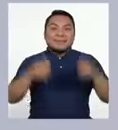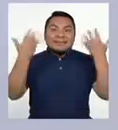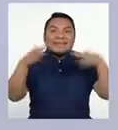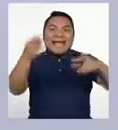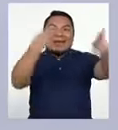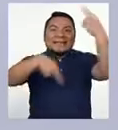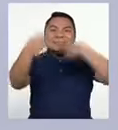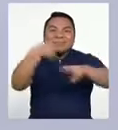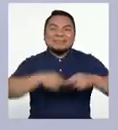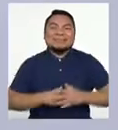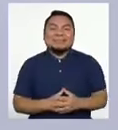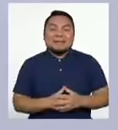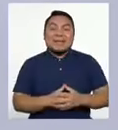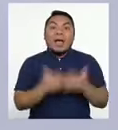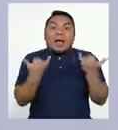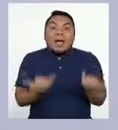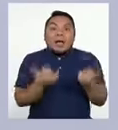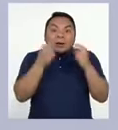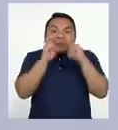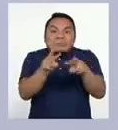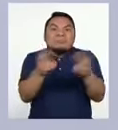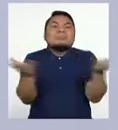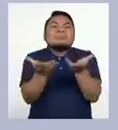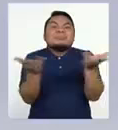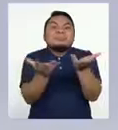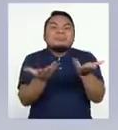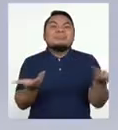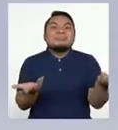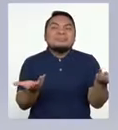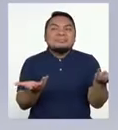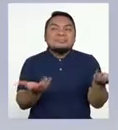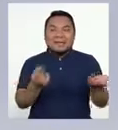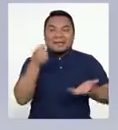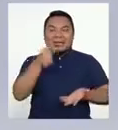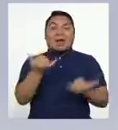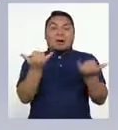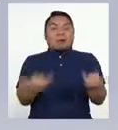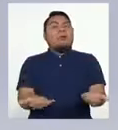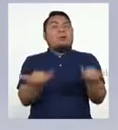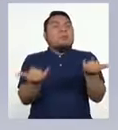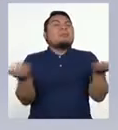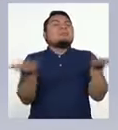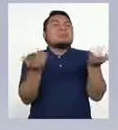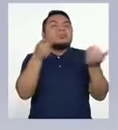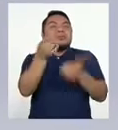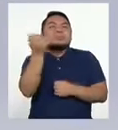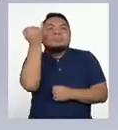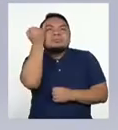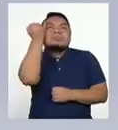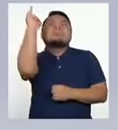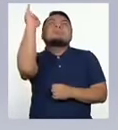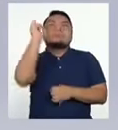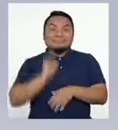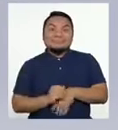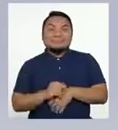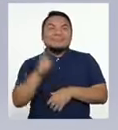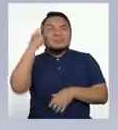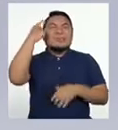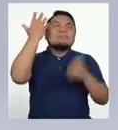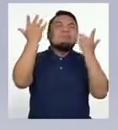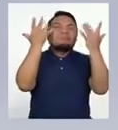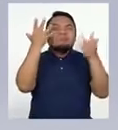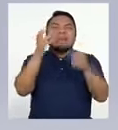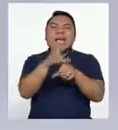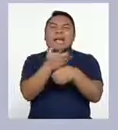¡Hemos regresado! Miren lo que tengo aquí, niñas y niños. Es momento de crear. Les voy a mostrar cómo